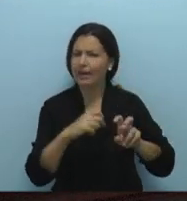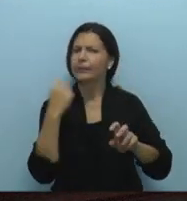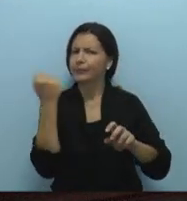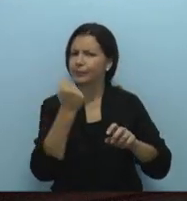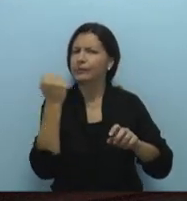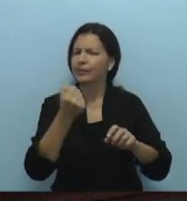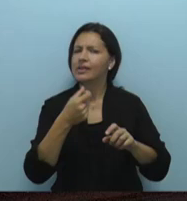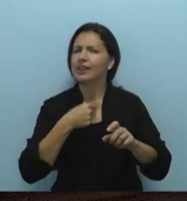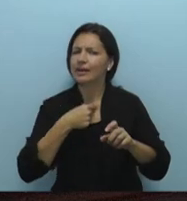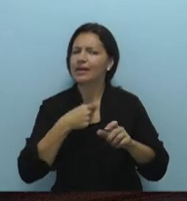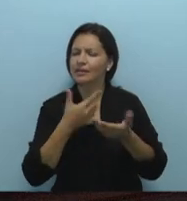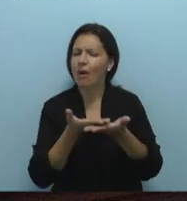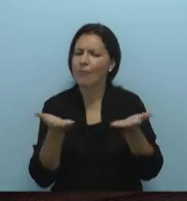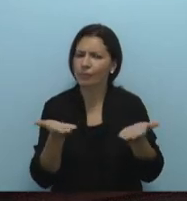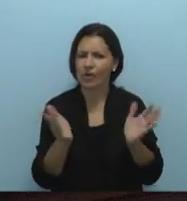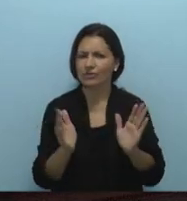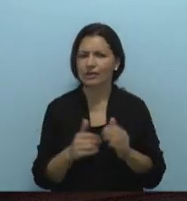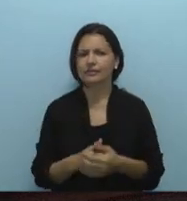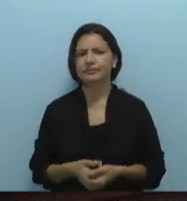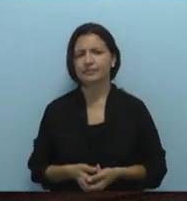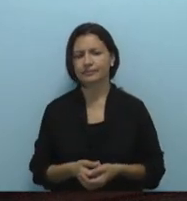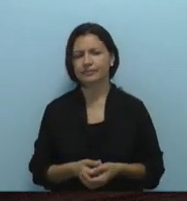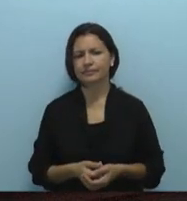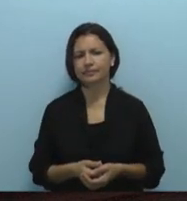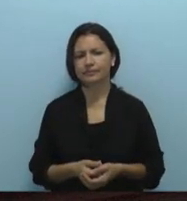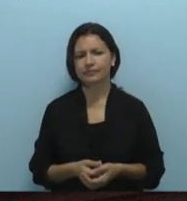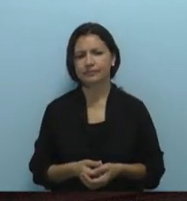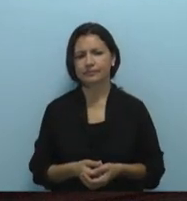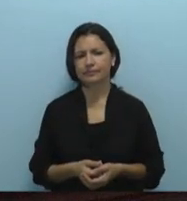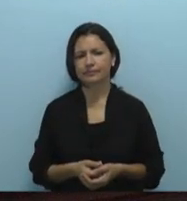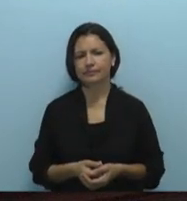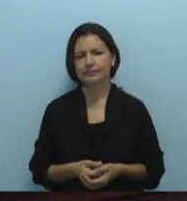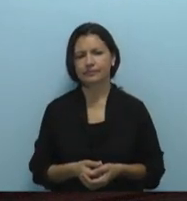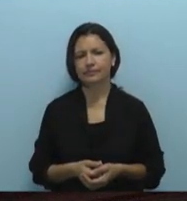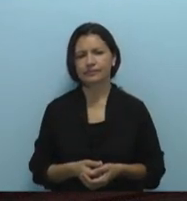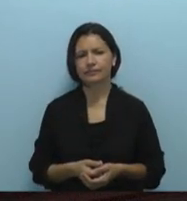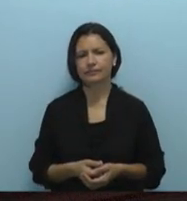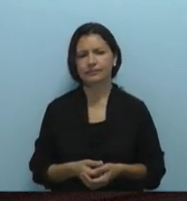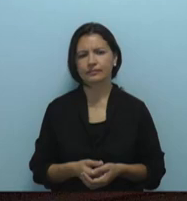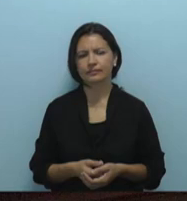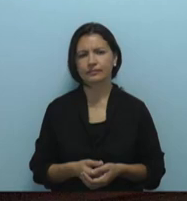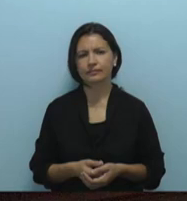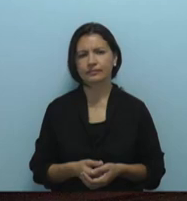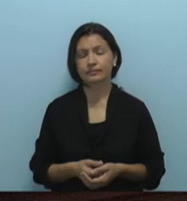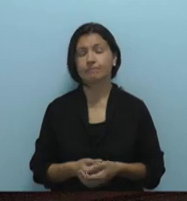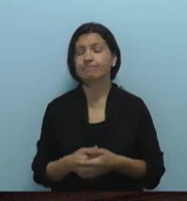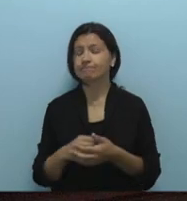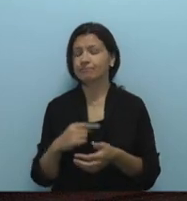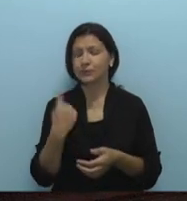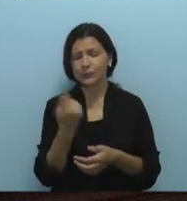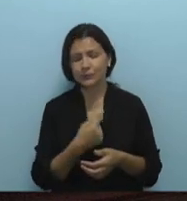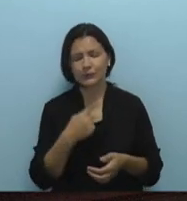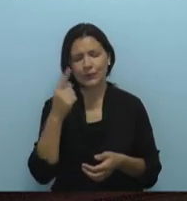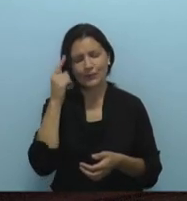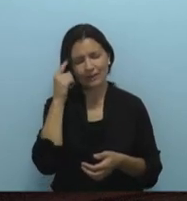establecer y dejar sentado en esta ley de voluntariado. Y finalmente, decirles que para quienes creemos que